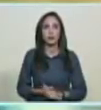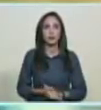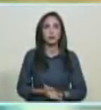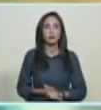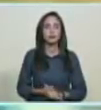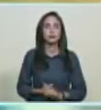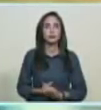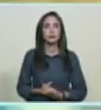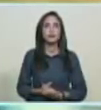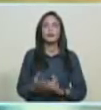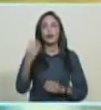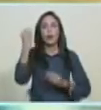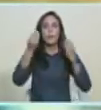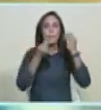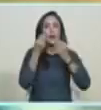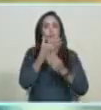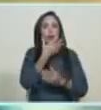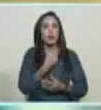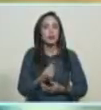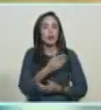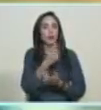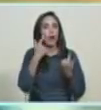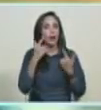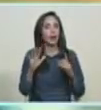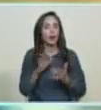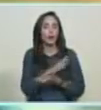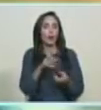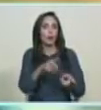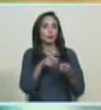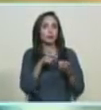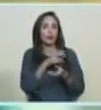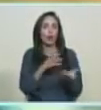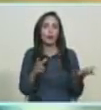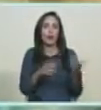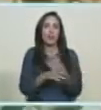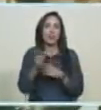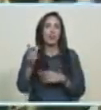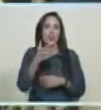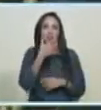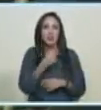Yo me imagino en diciembre, cuando cobren los aguinaldos,